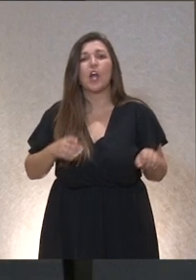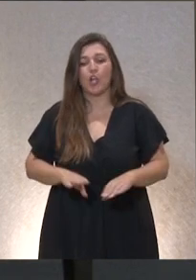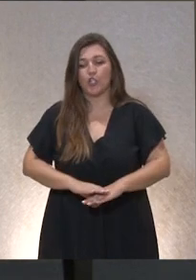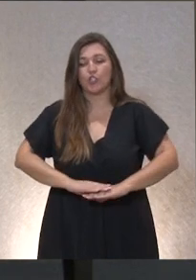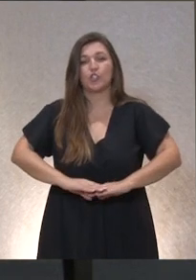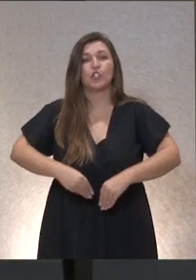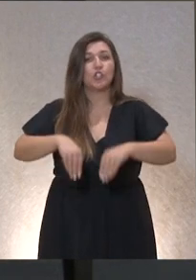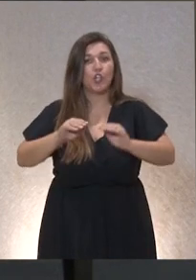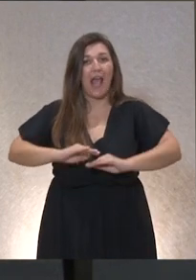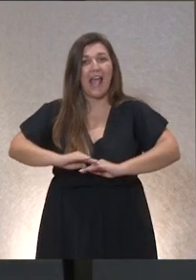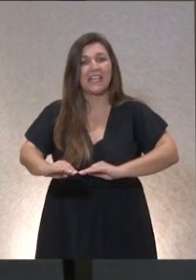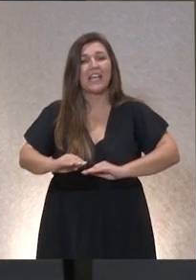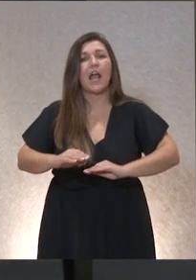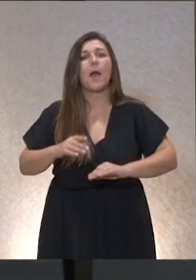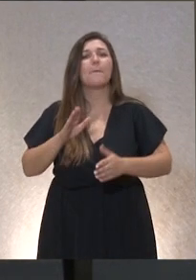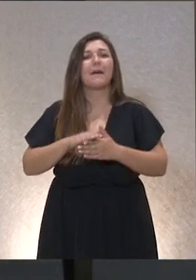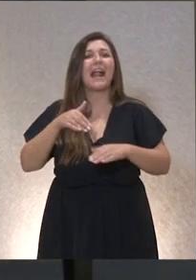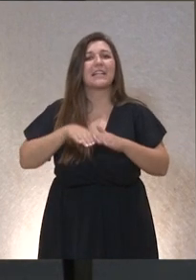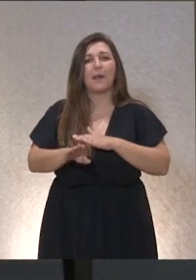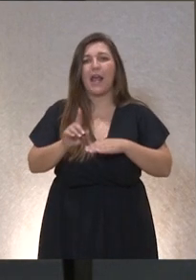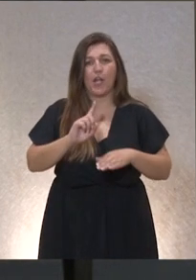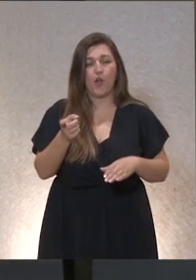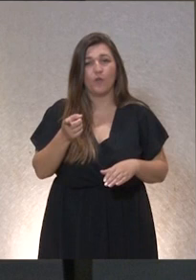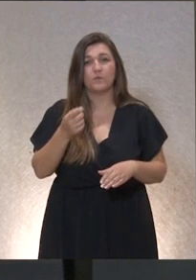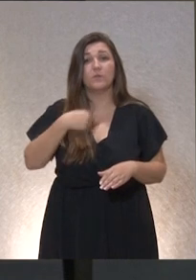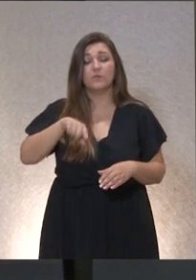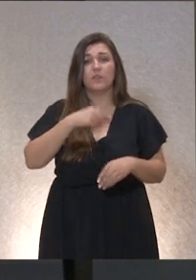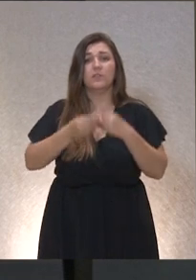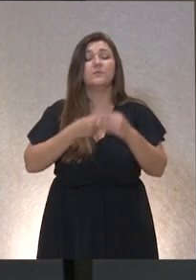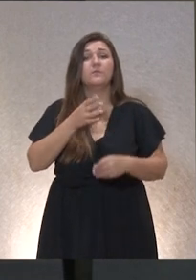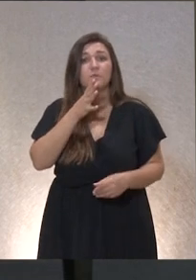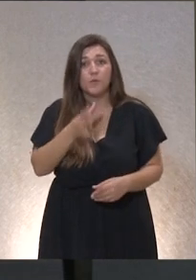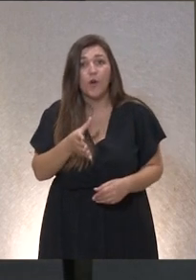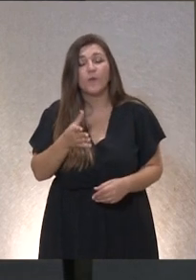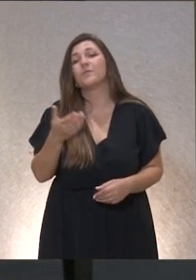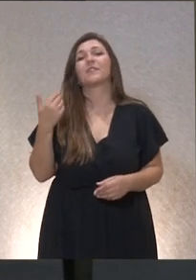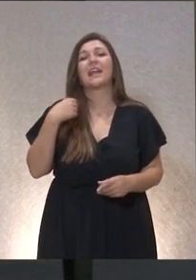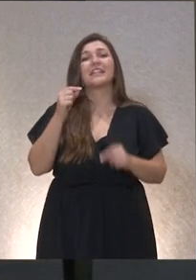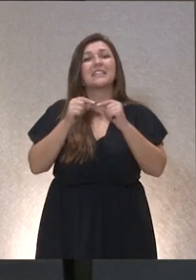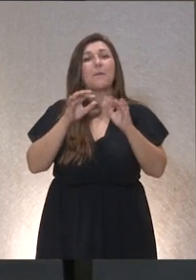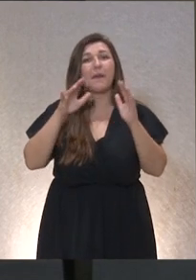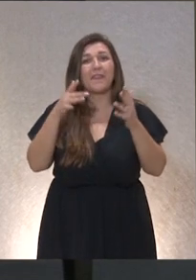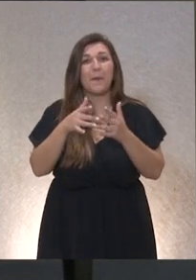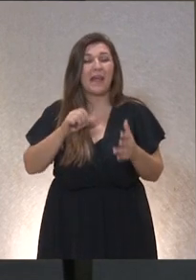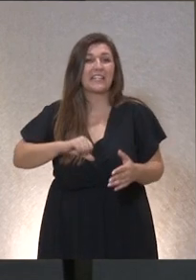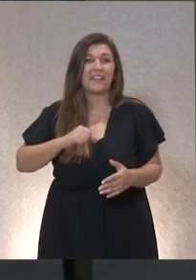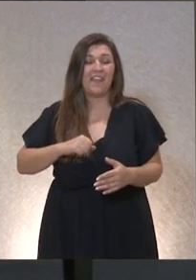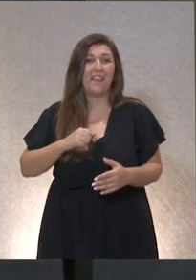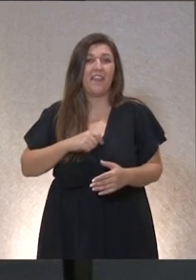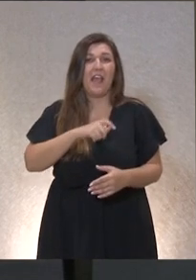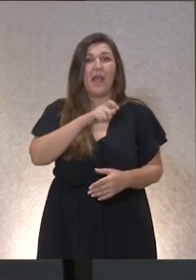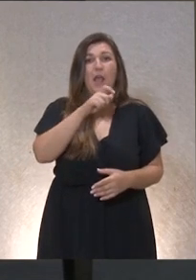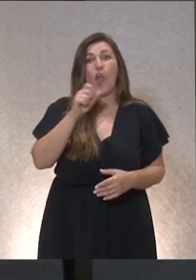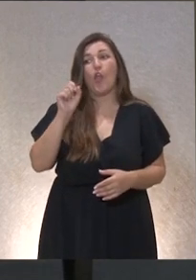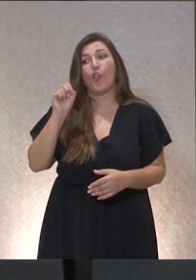no resbale esto lo hicimos también porque en un momento de la pandemia en nuestra residencia de 12